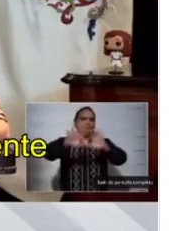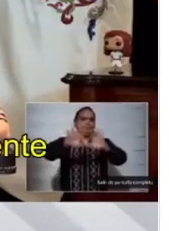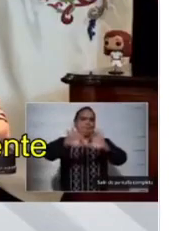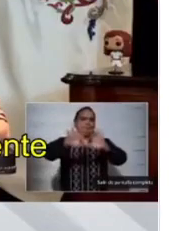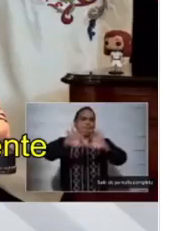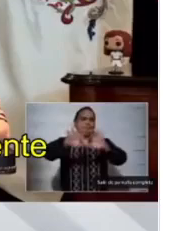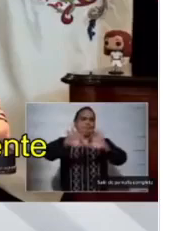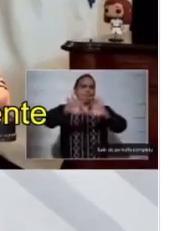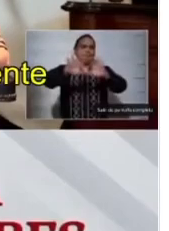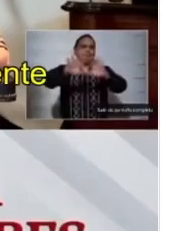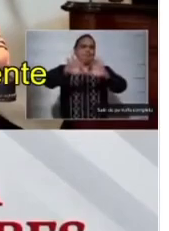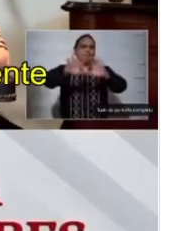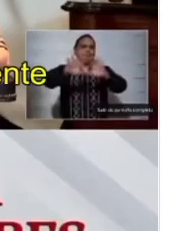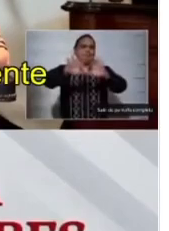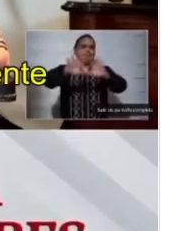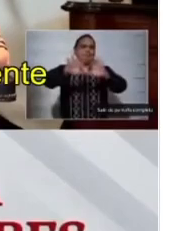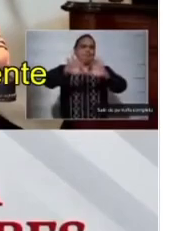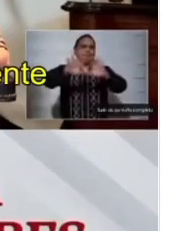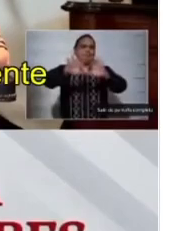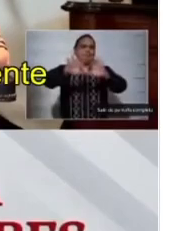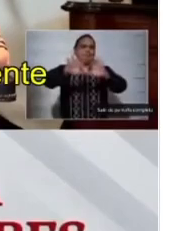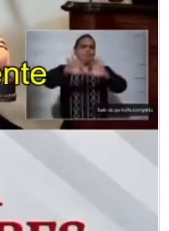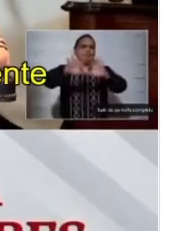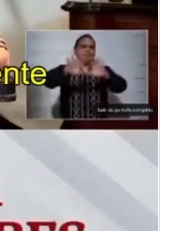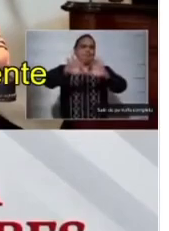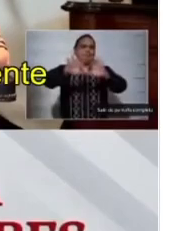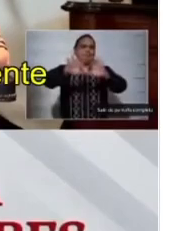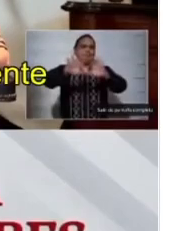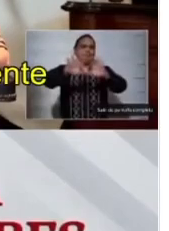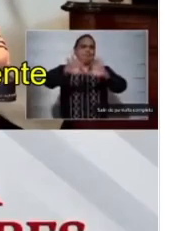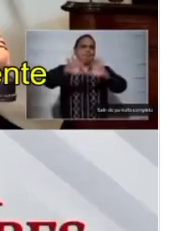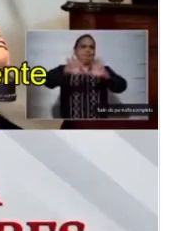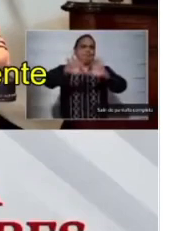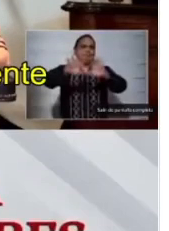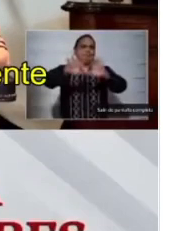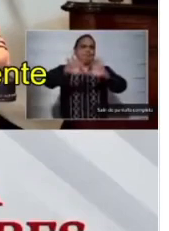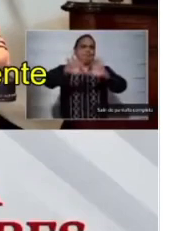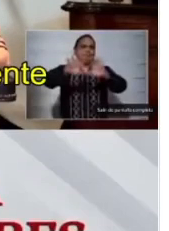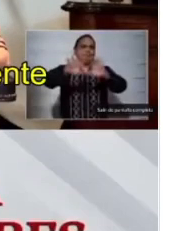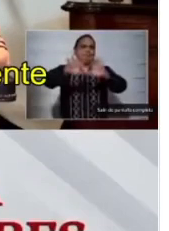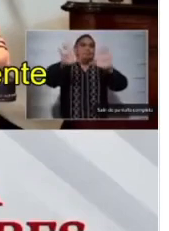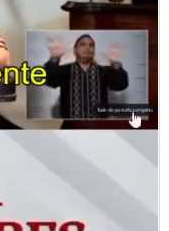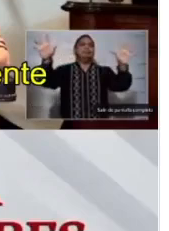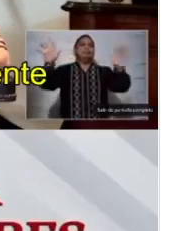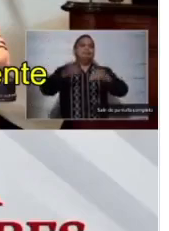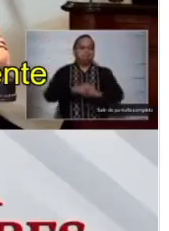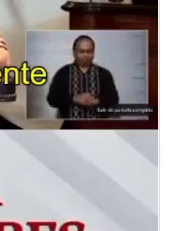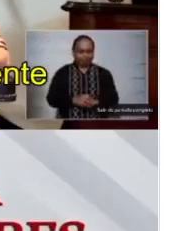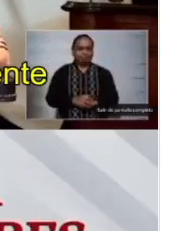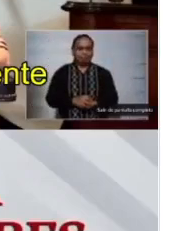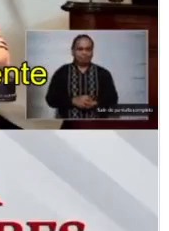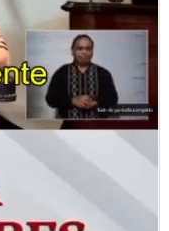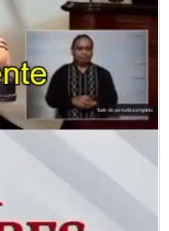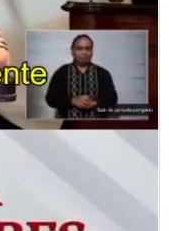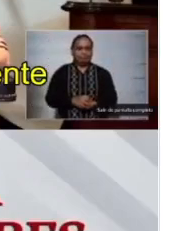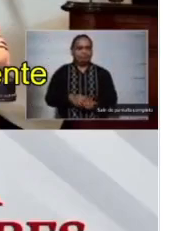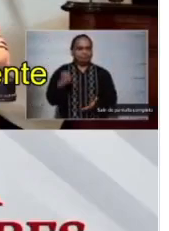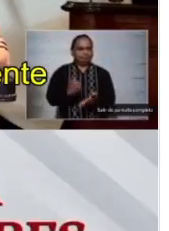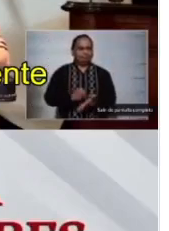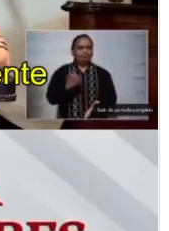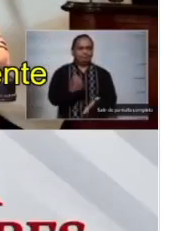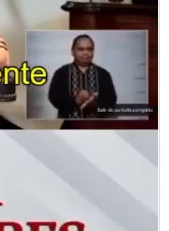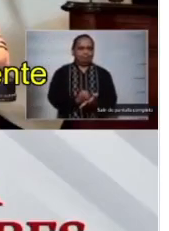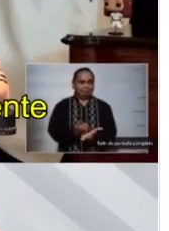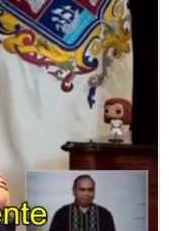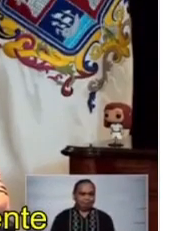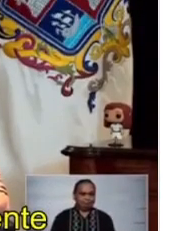verdad vamos a escuchar el siguiente segmento de vídeo o audio de veras hálito ha mojado a